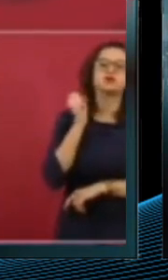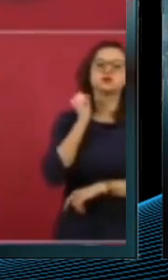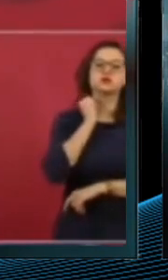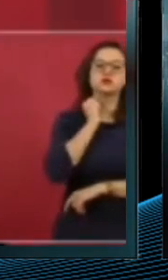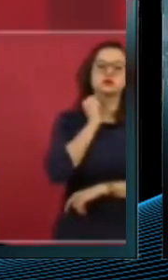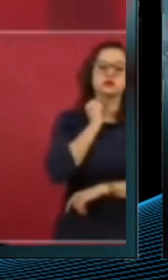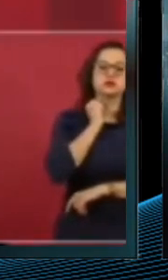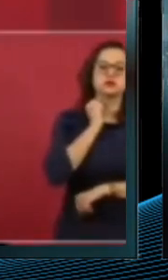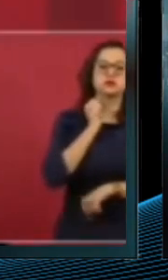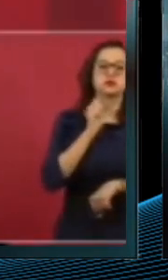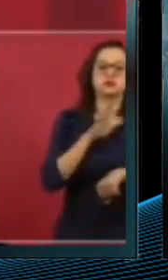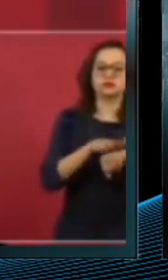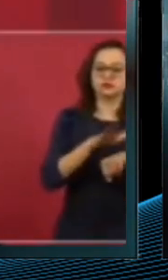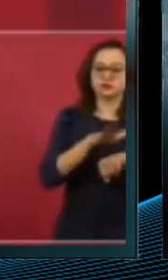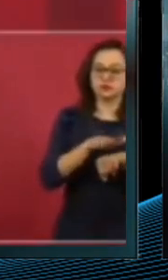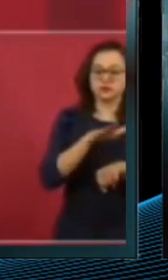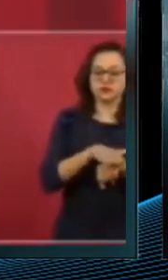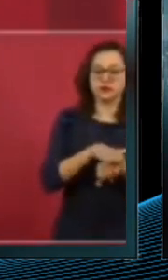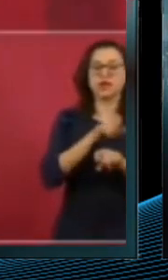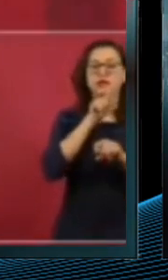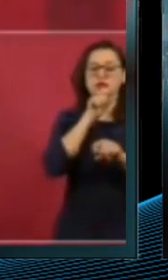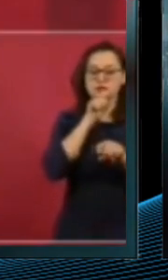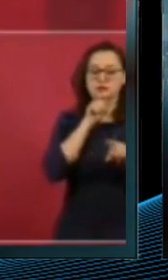porque solo se requiere mayoría,